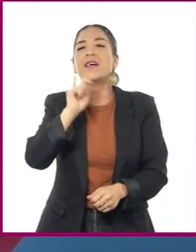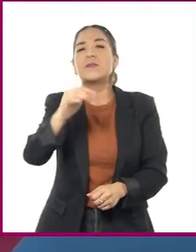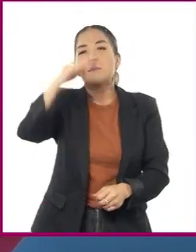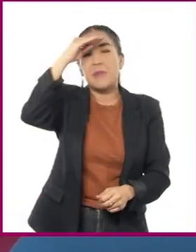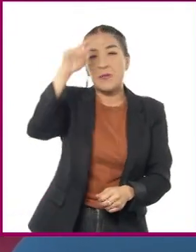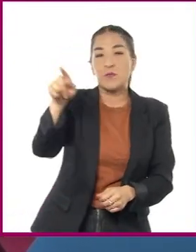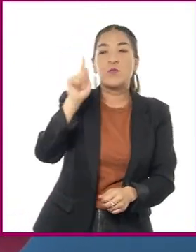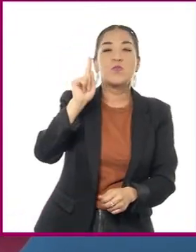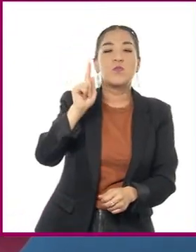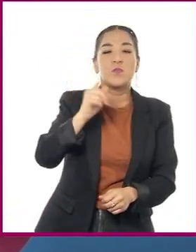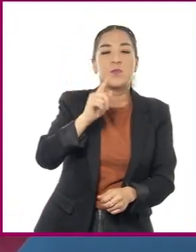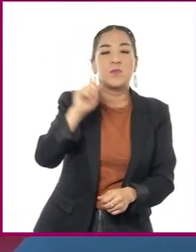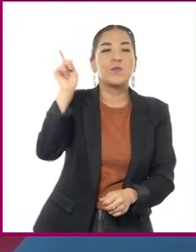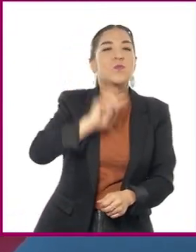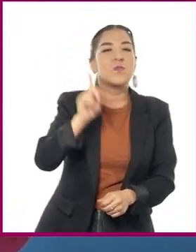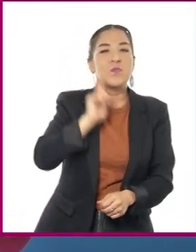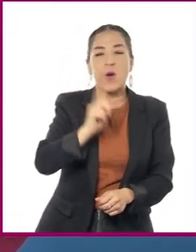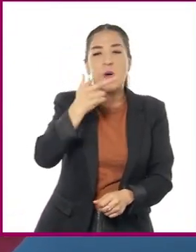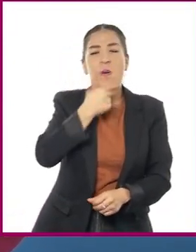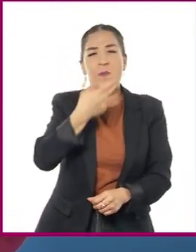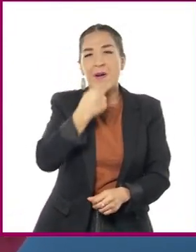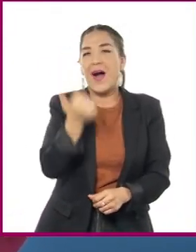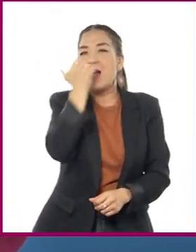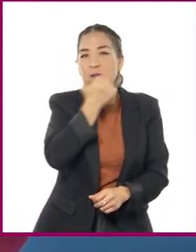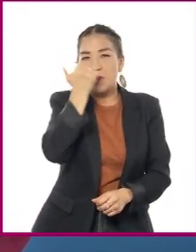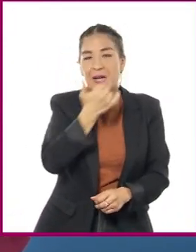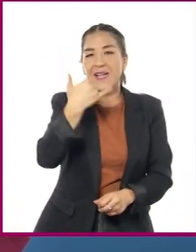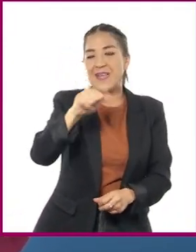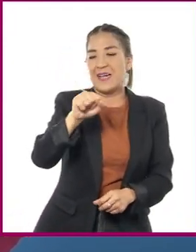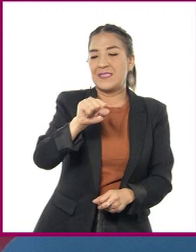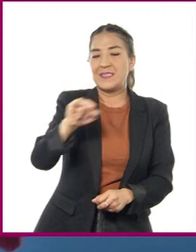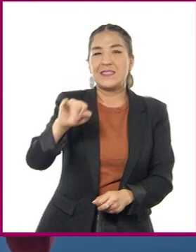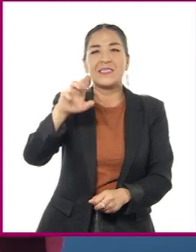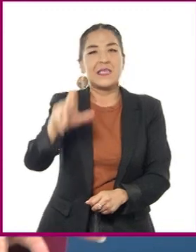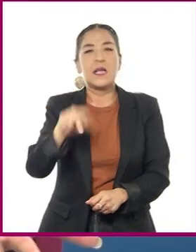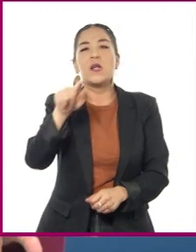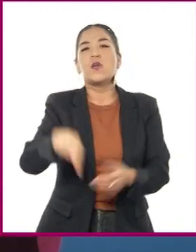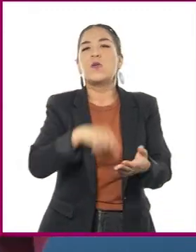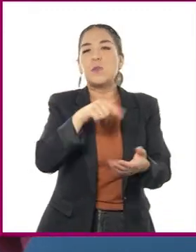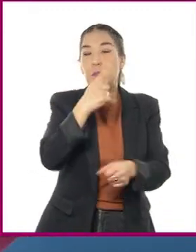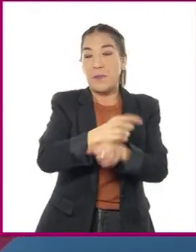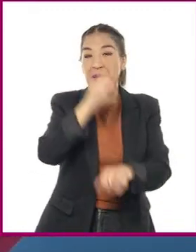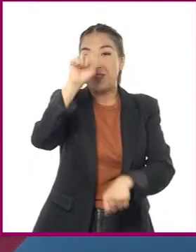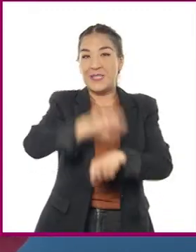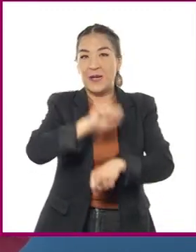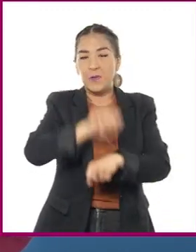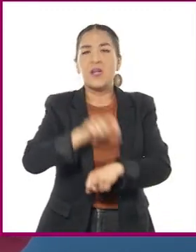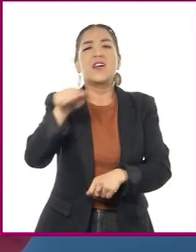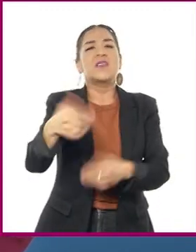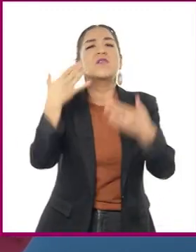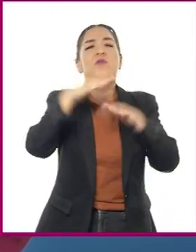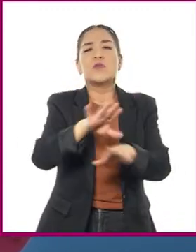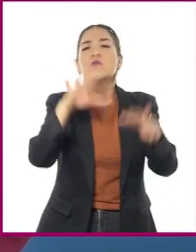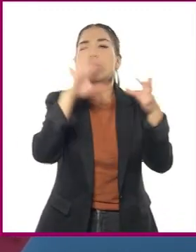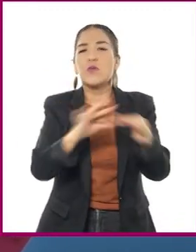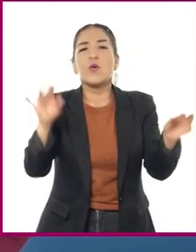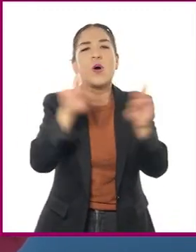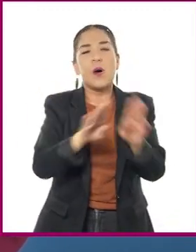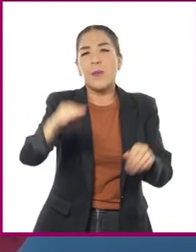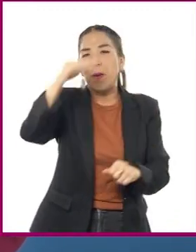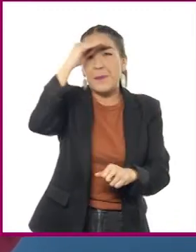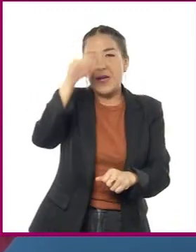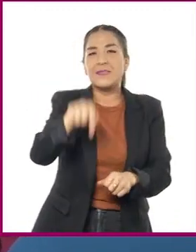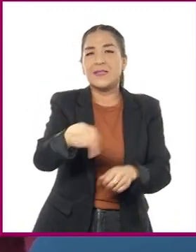piensa Yacir, un alumno destacado de primero de secundaria que nos habla acerca de cómo piensa que